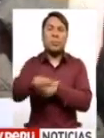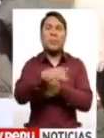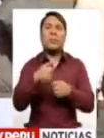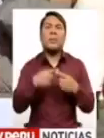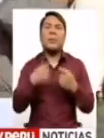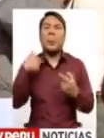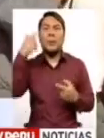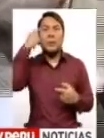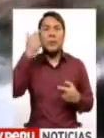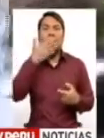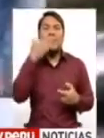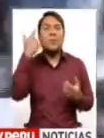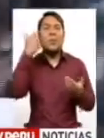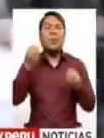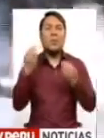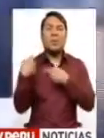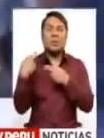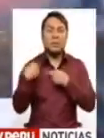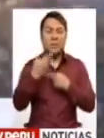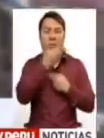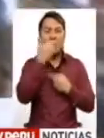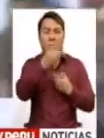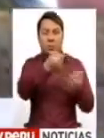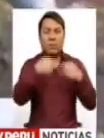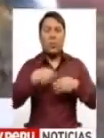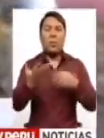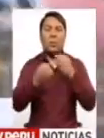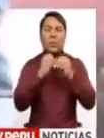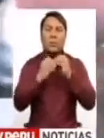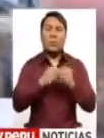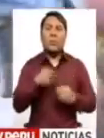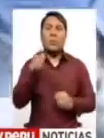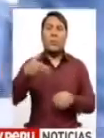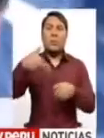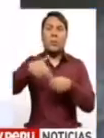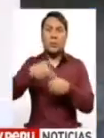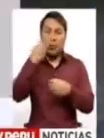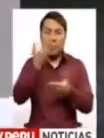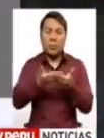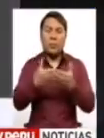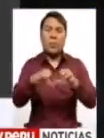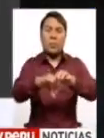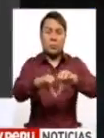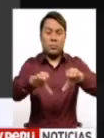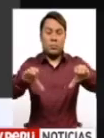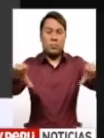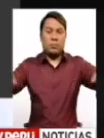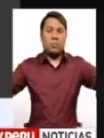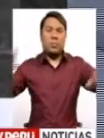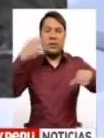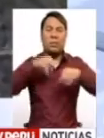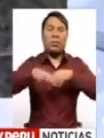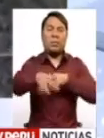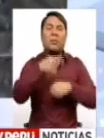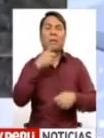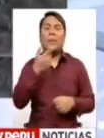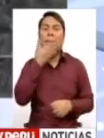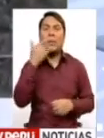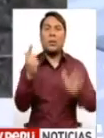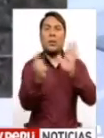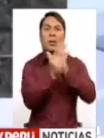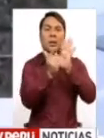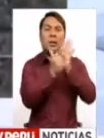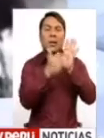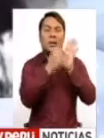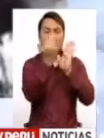rechazamos definitivamente. Entre sus demandas están el cambio del oleoducto, la revisión del contrato con Pluspetrol, la creación de una ley de monitoreo ambiental y